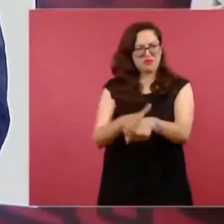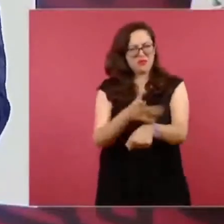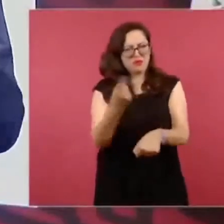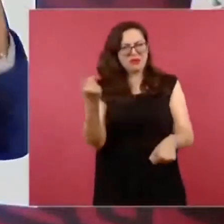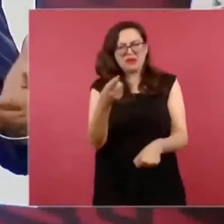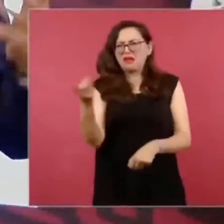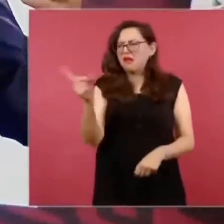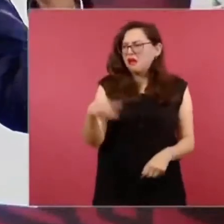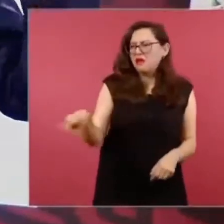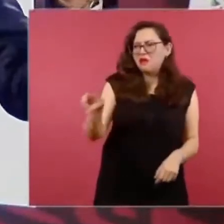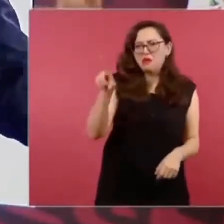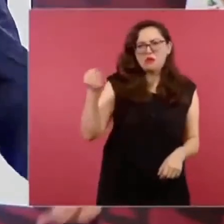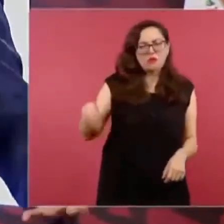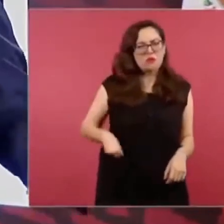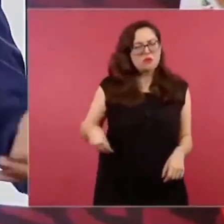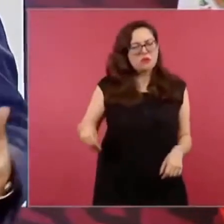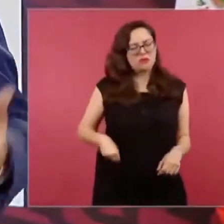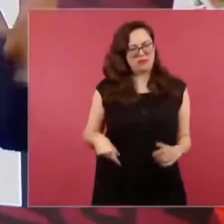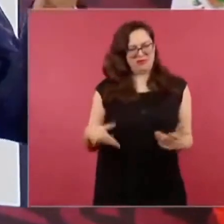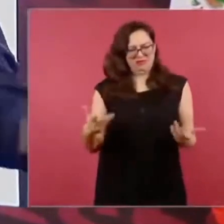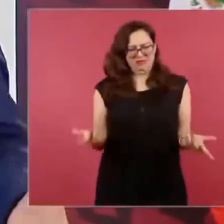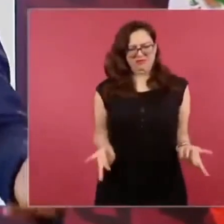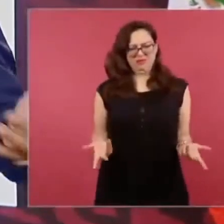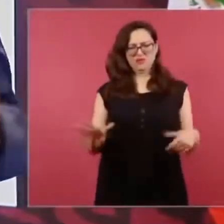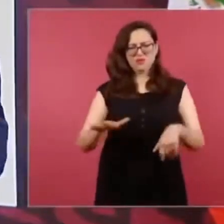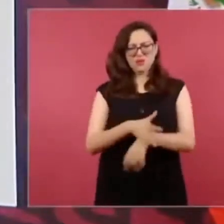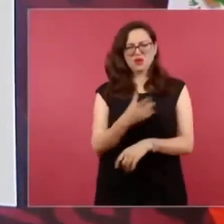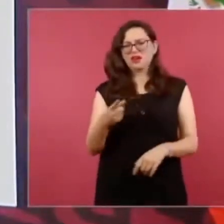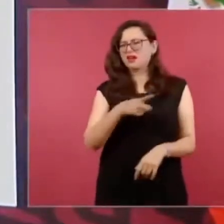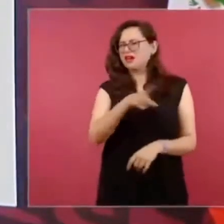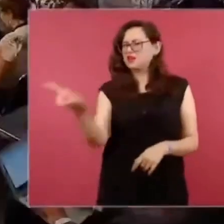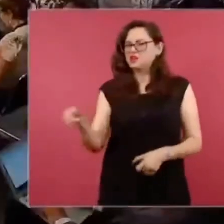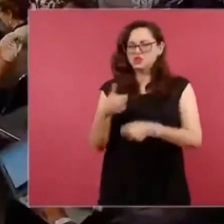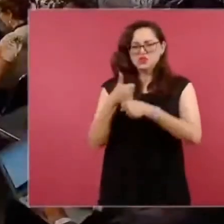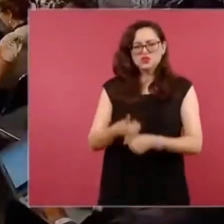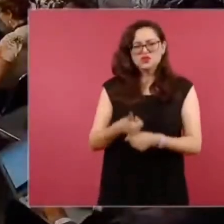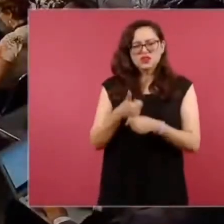¿Y por qué los pueblos tienen que padecer de esas diferencias?